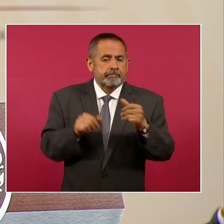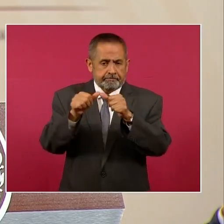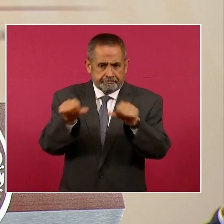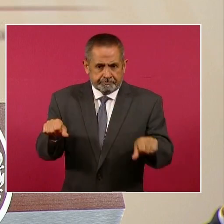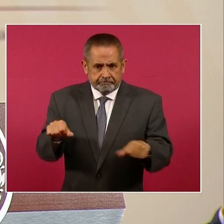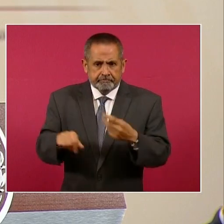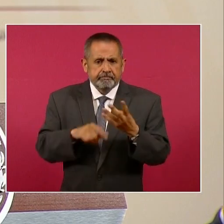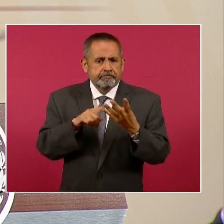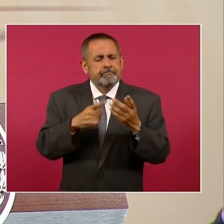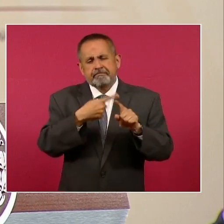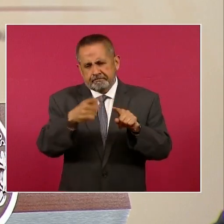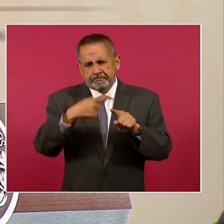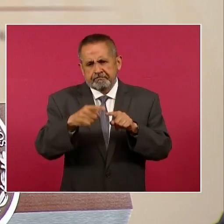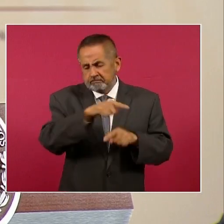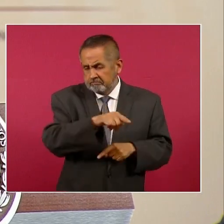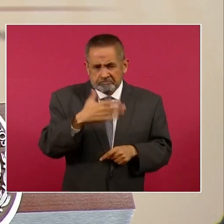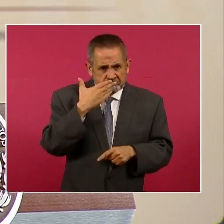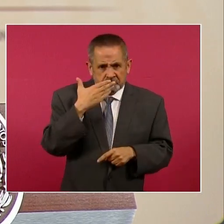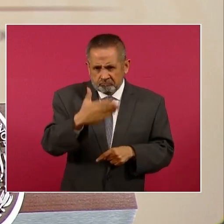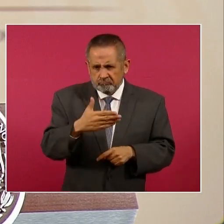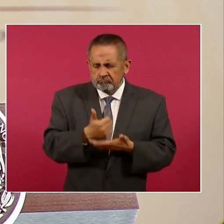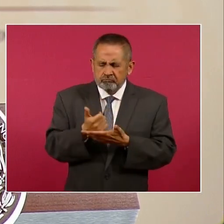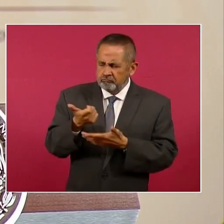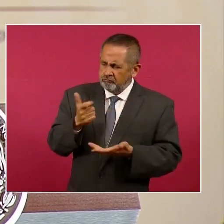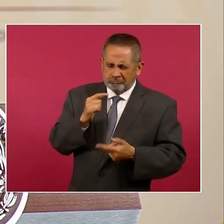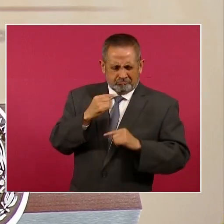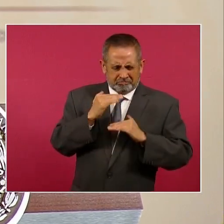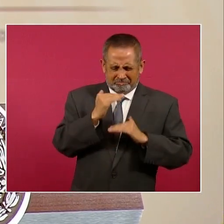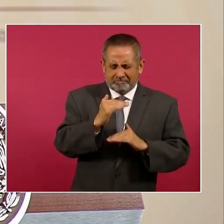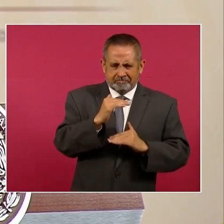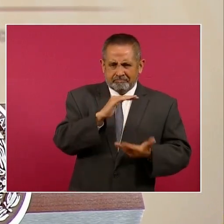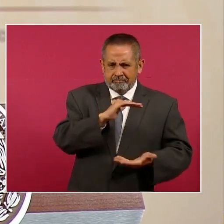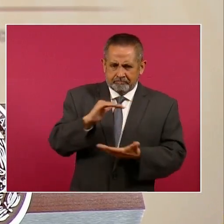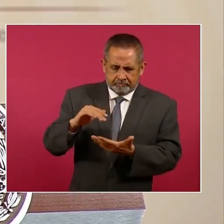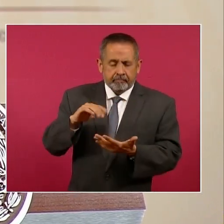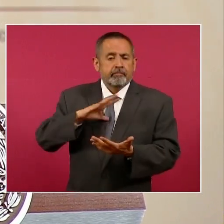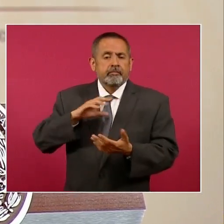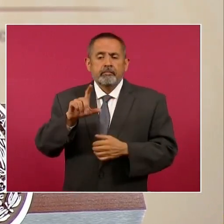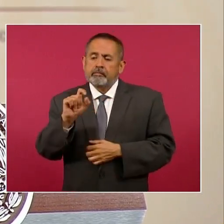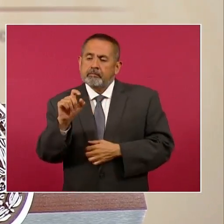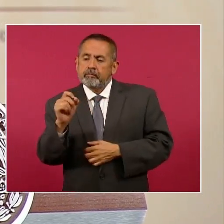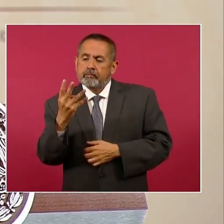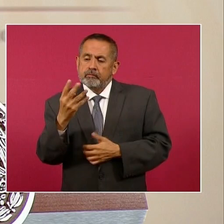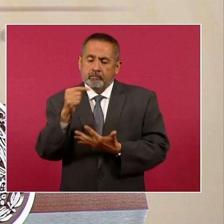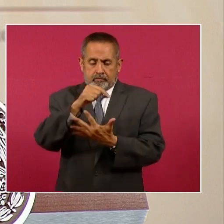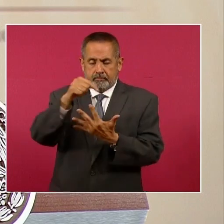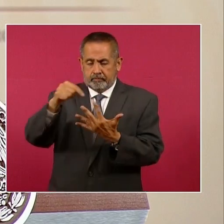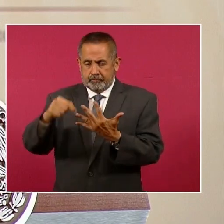Aurrerá y otras. O sea, porque tenemos una canasta de 24 productos,